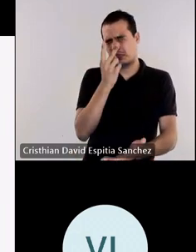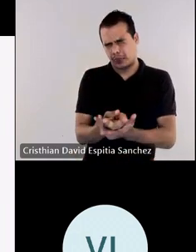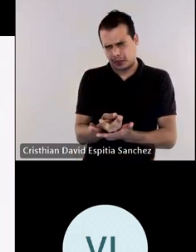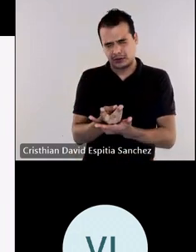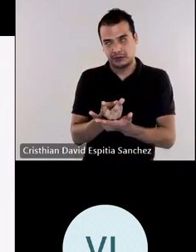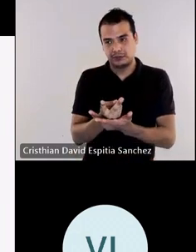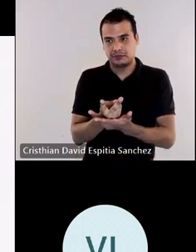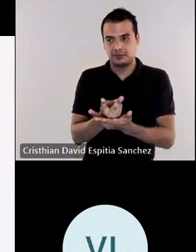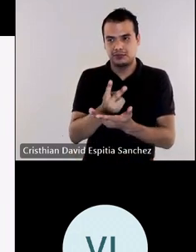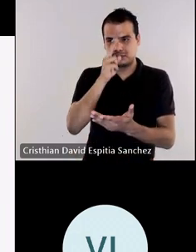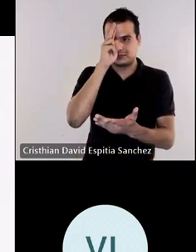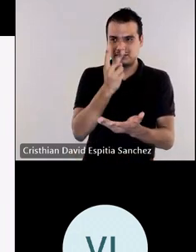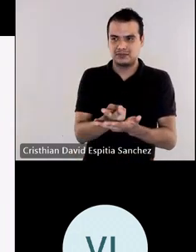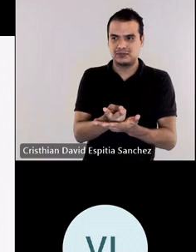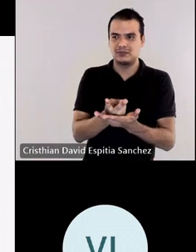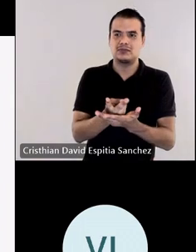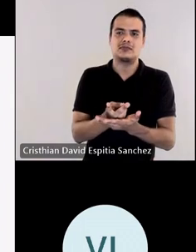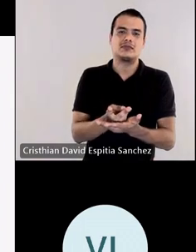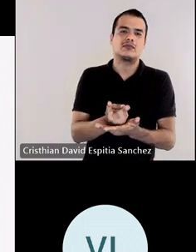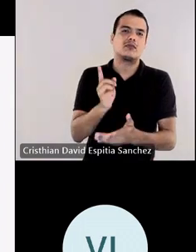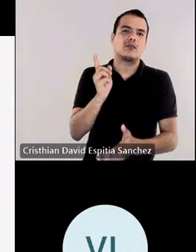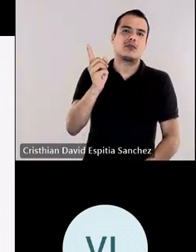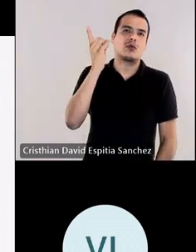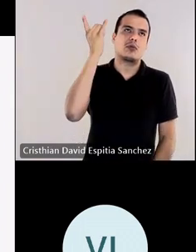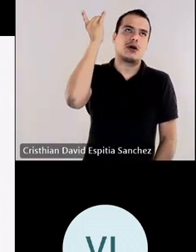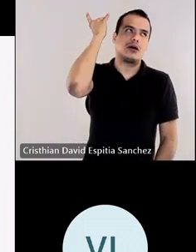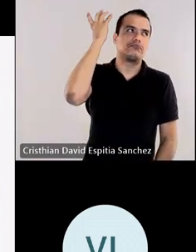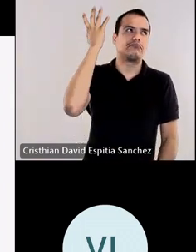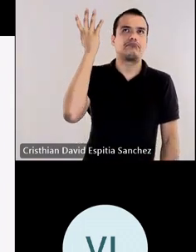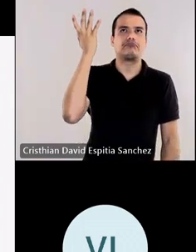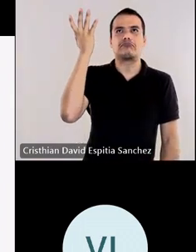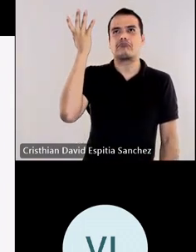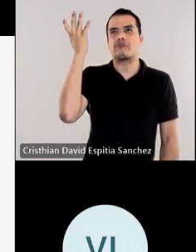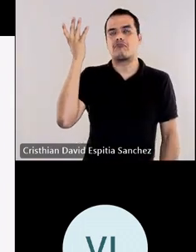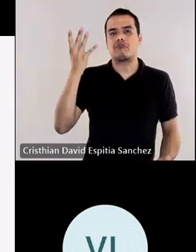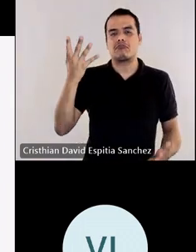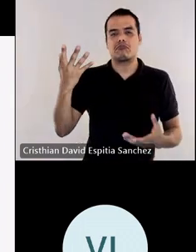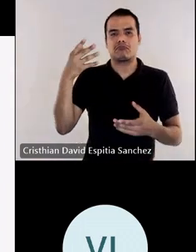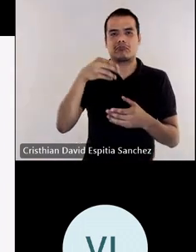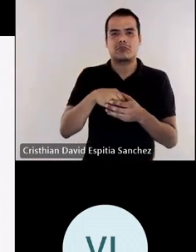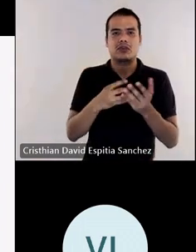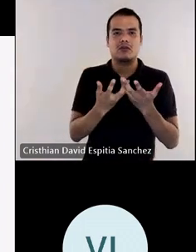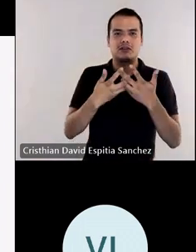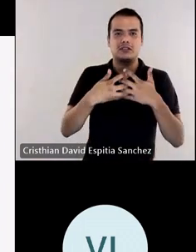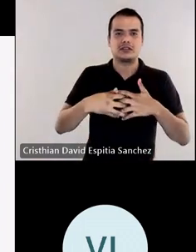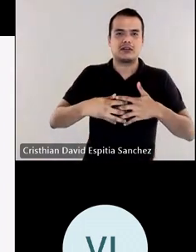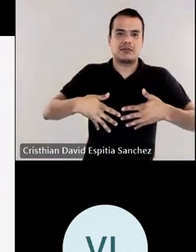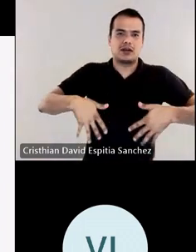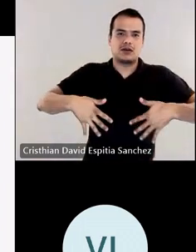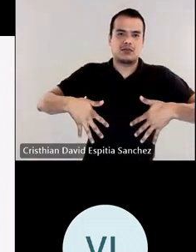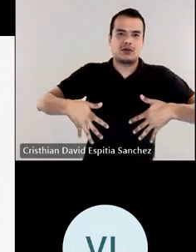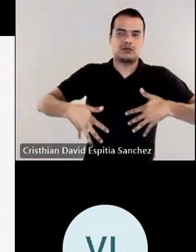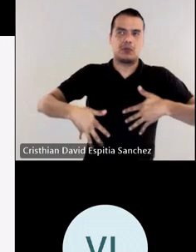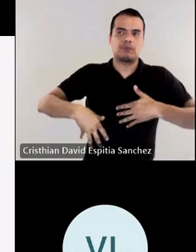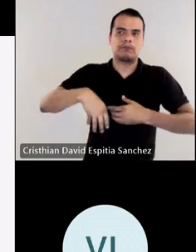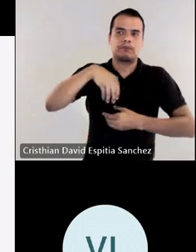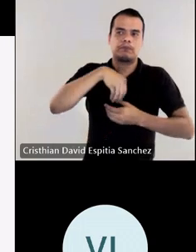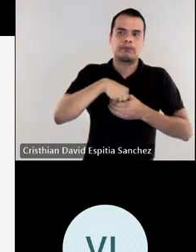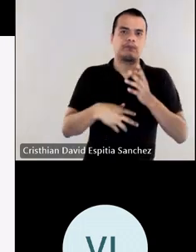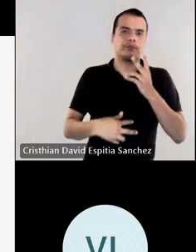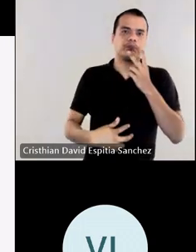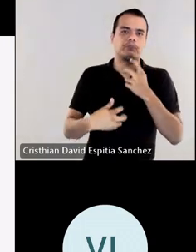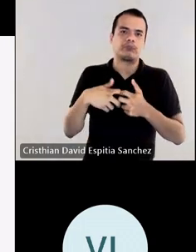una posibilidad de que sea por una alteración en el sistema nervioso central. En un desmayo es una